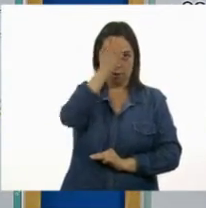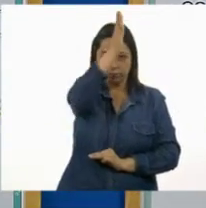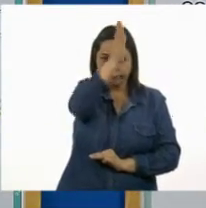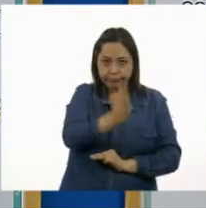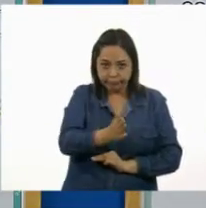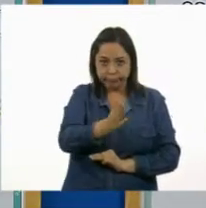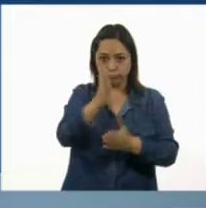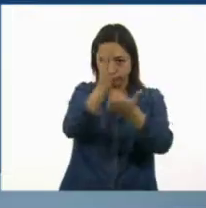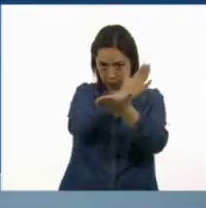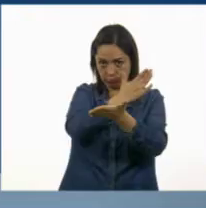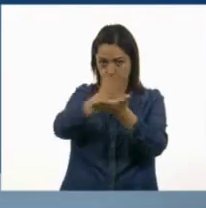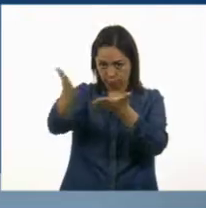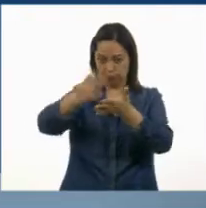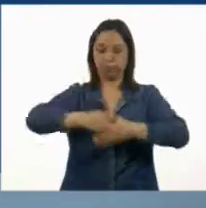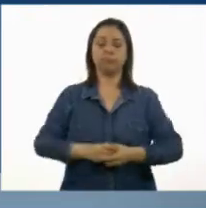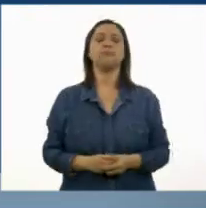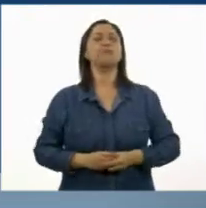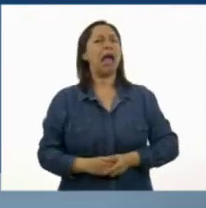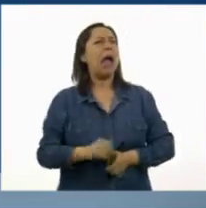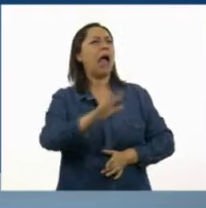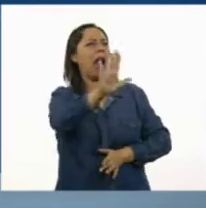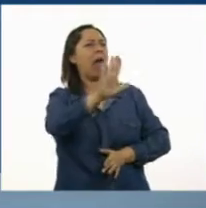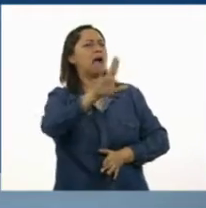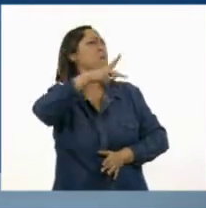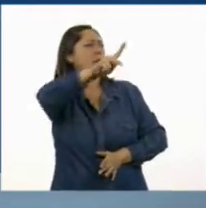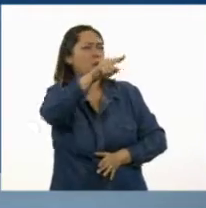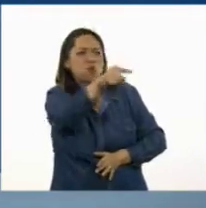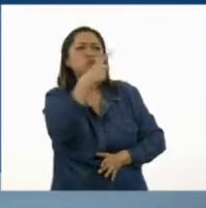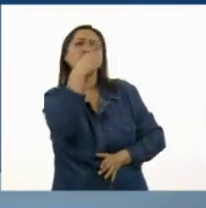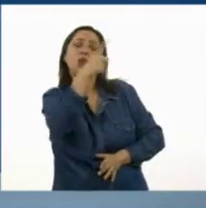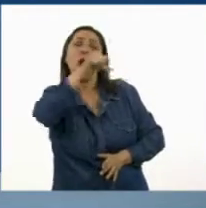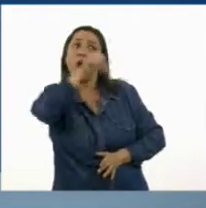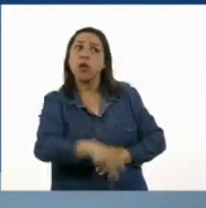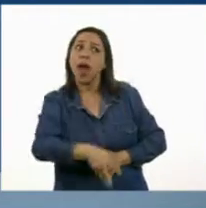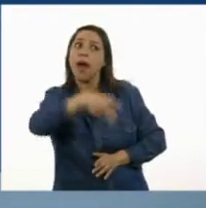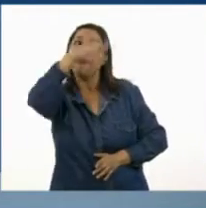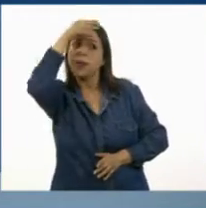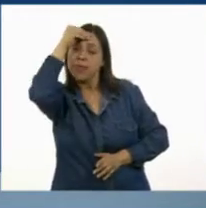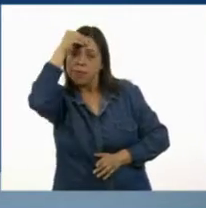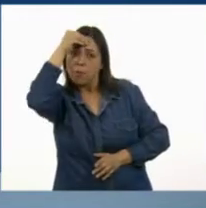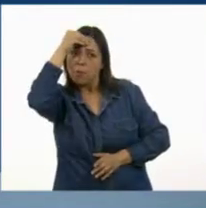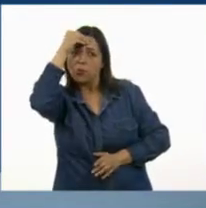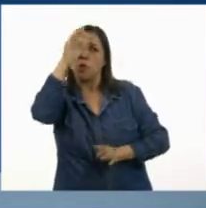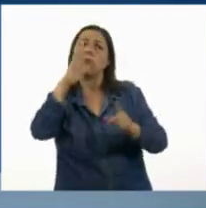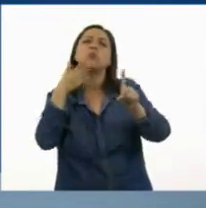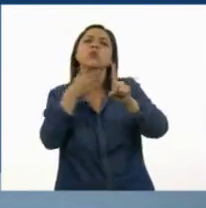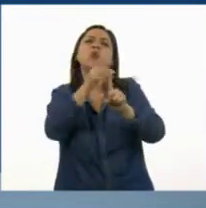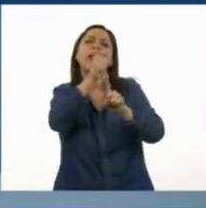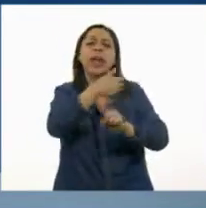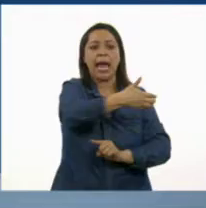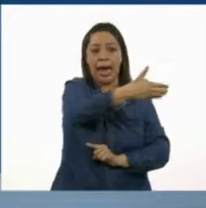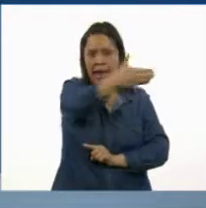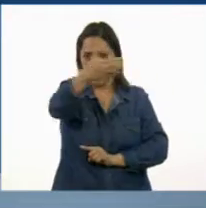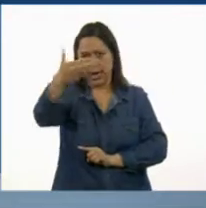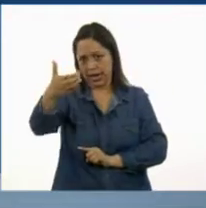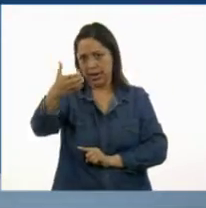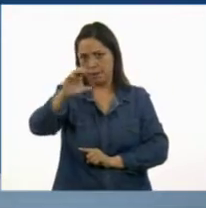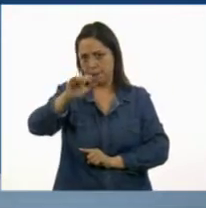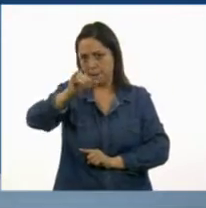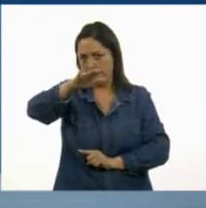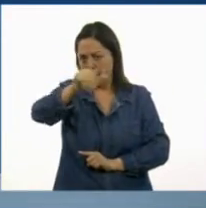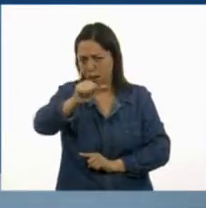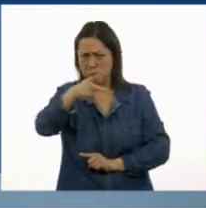Maestro, pero usted dijo que hoy aprenderíamos sobre los climas. Y estamos revisando el tema de